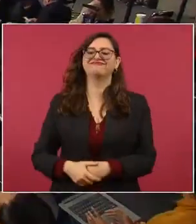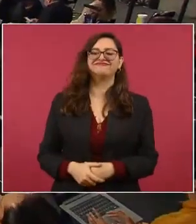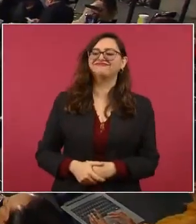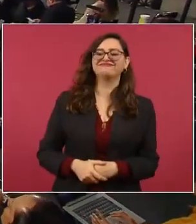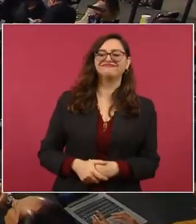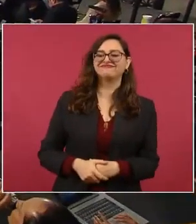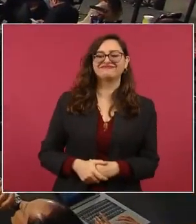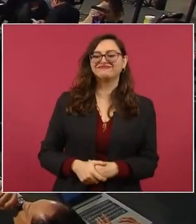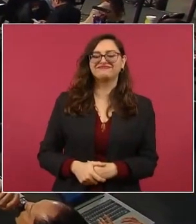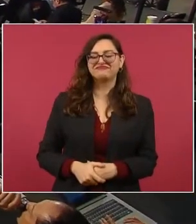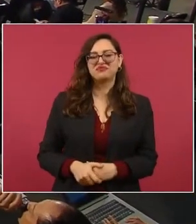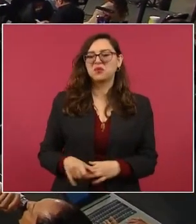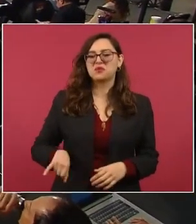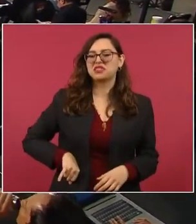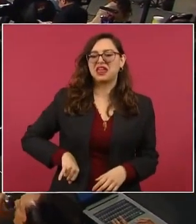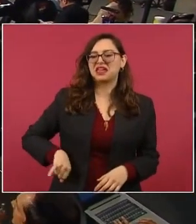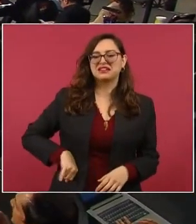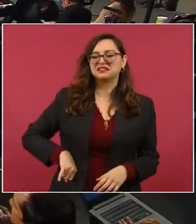con